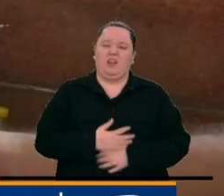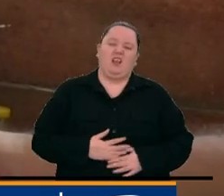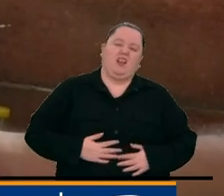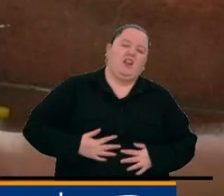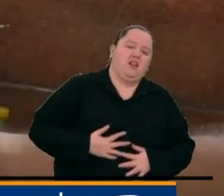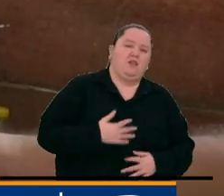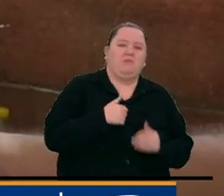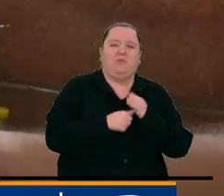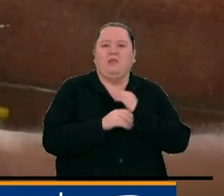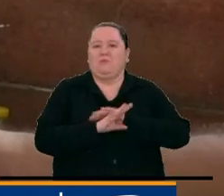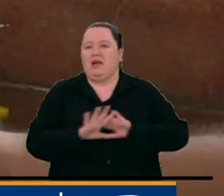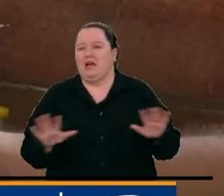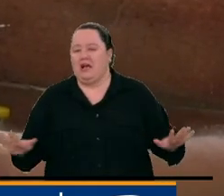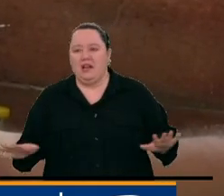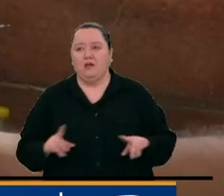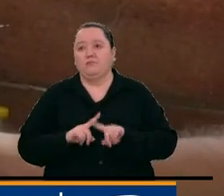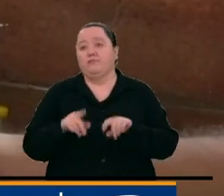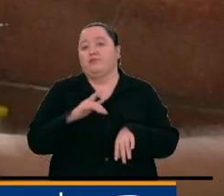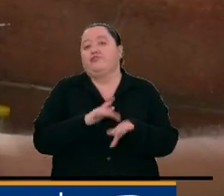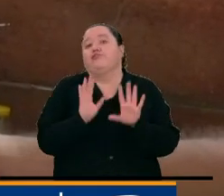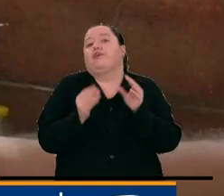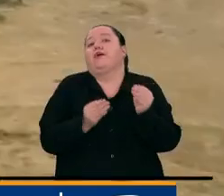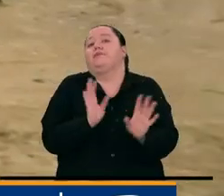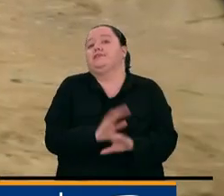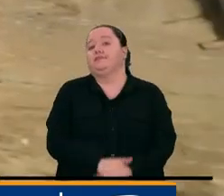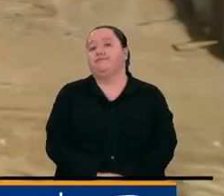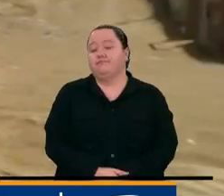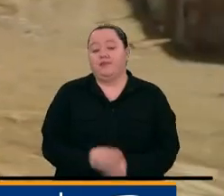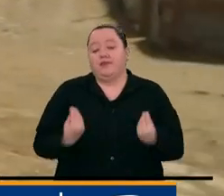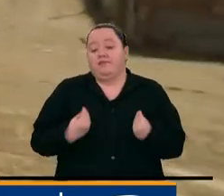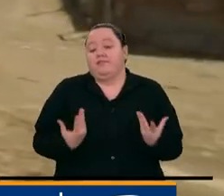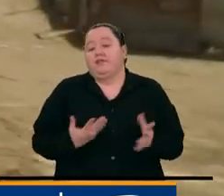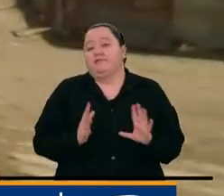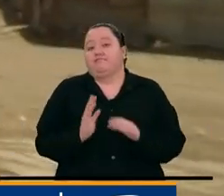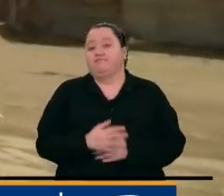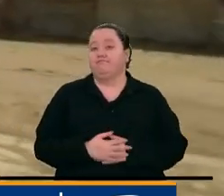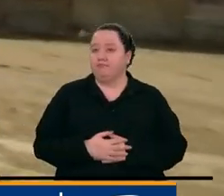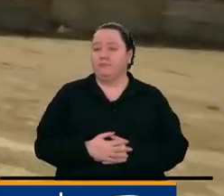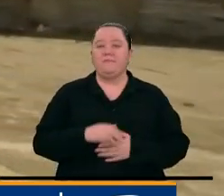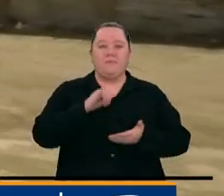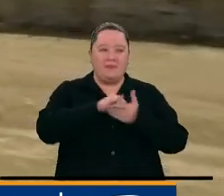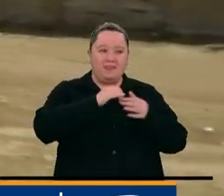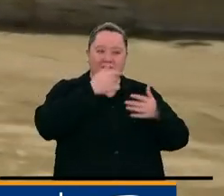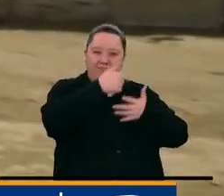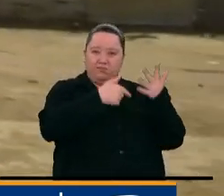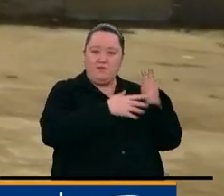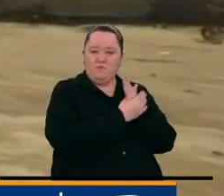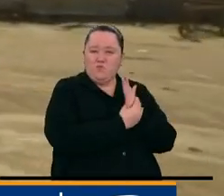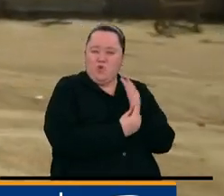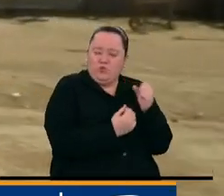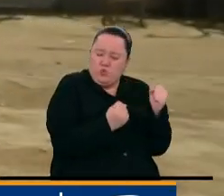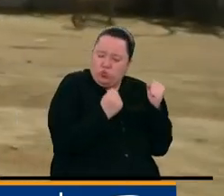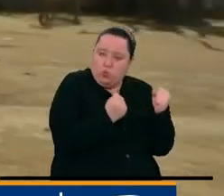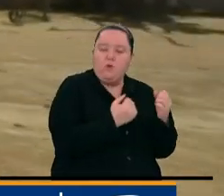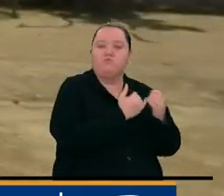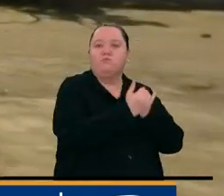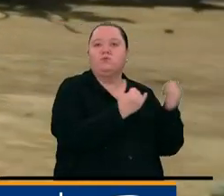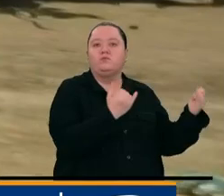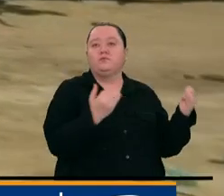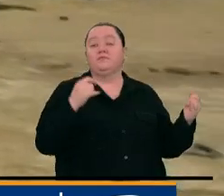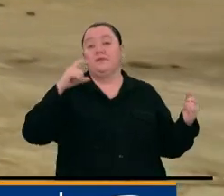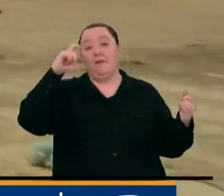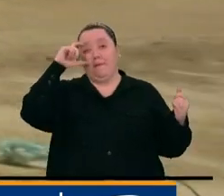con diarrea. Pero nos toca porque, sobrevivir así. Dicen quienes viven en condiciones de pobreza extrema que en su visita a La